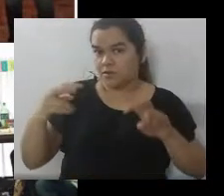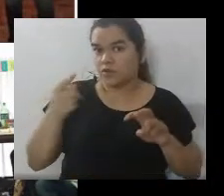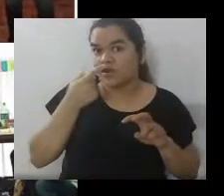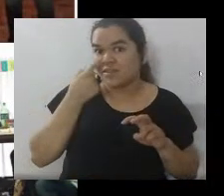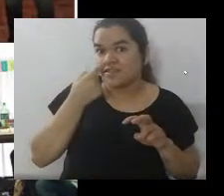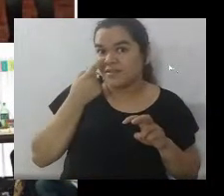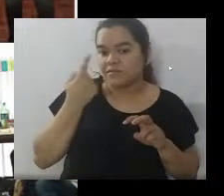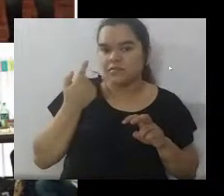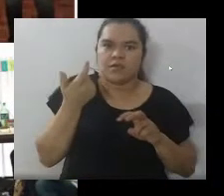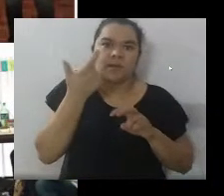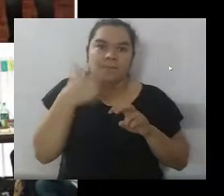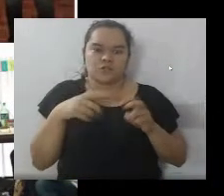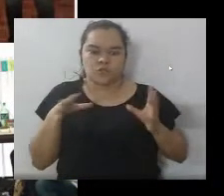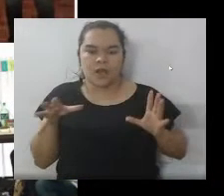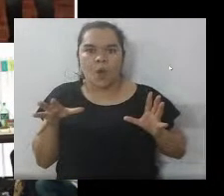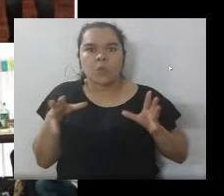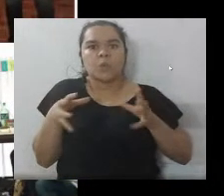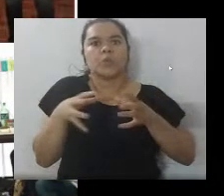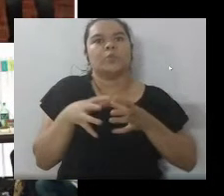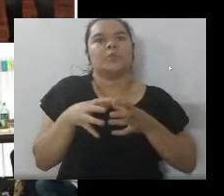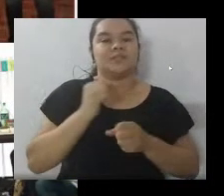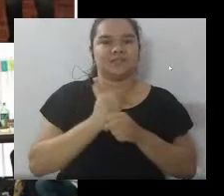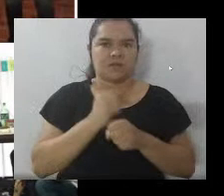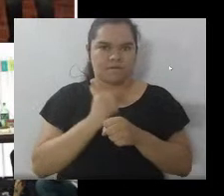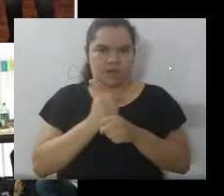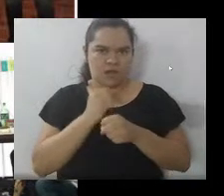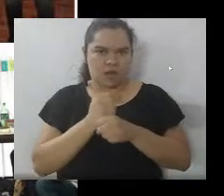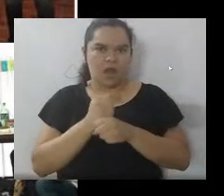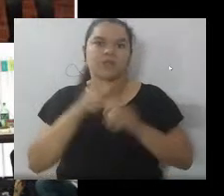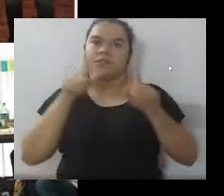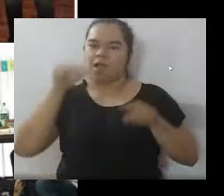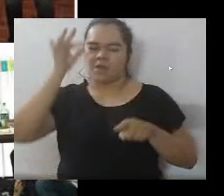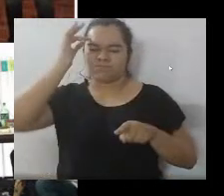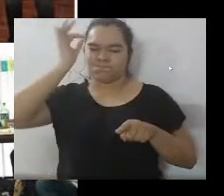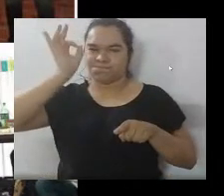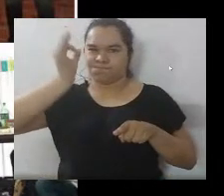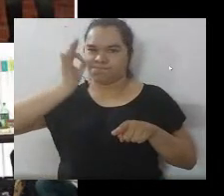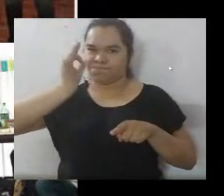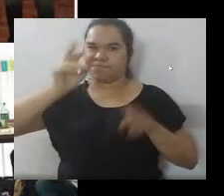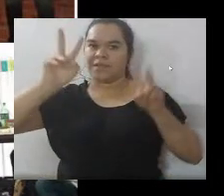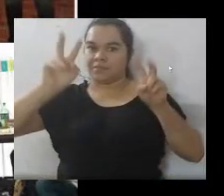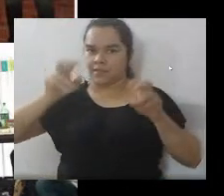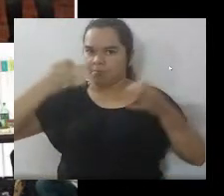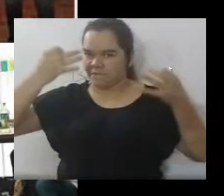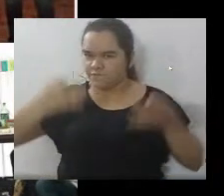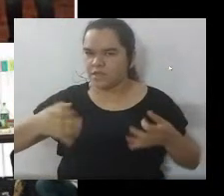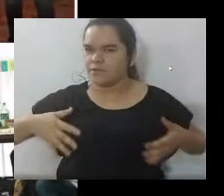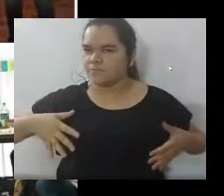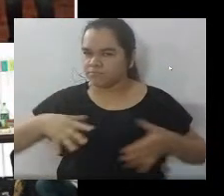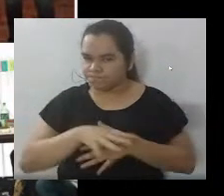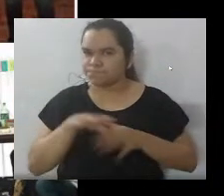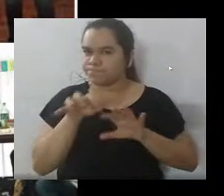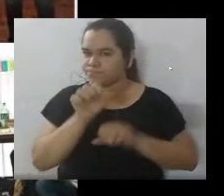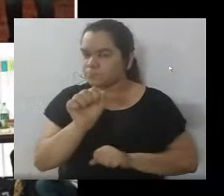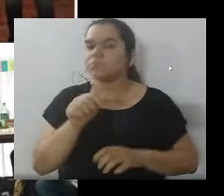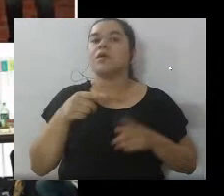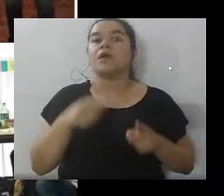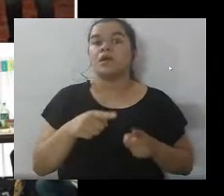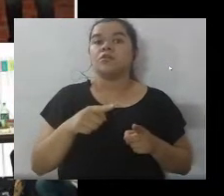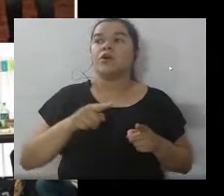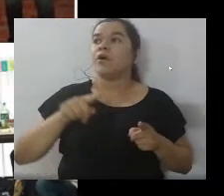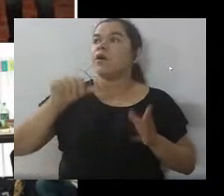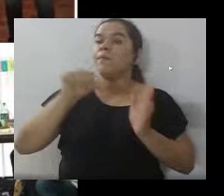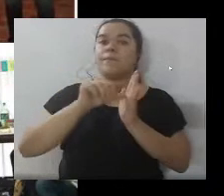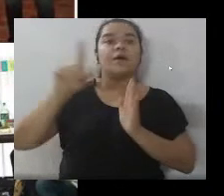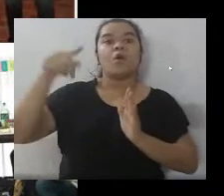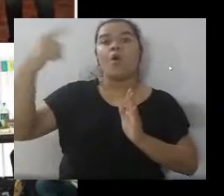al trabajar en equipo y teniendo la formación bien realizada, puede ir a hacer el